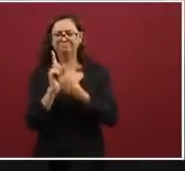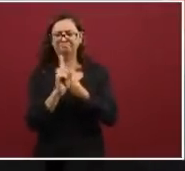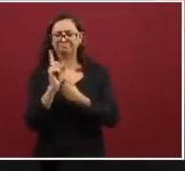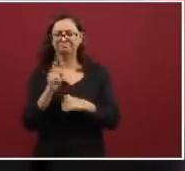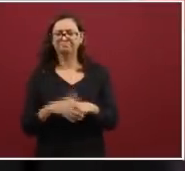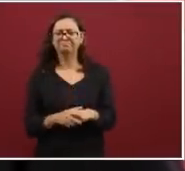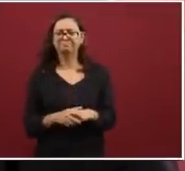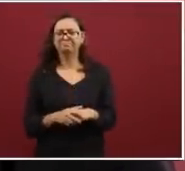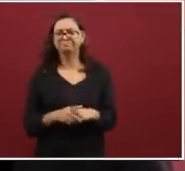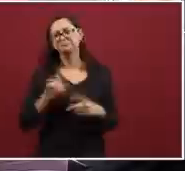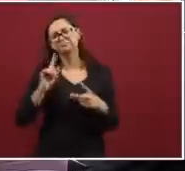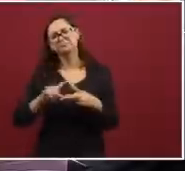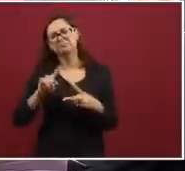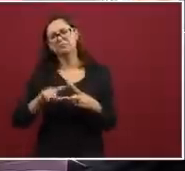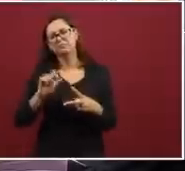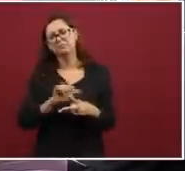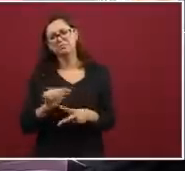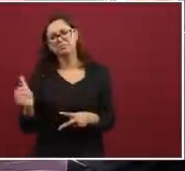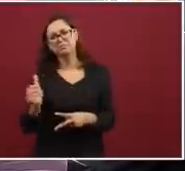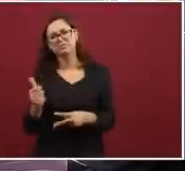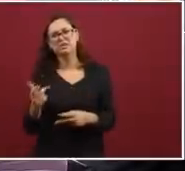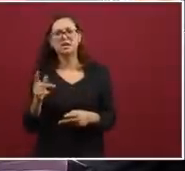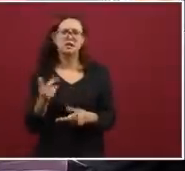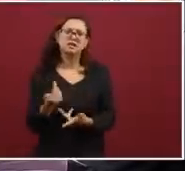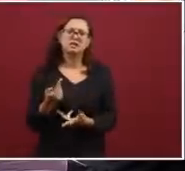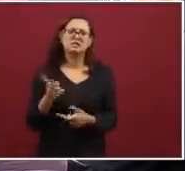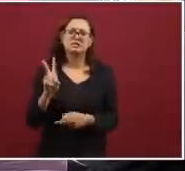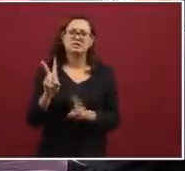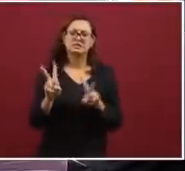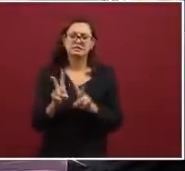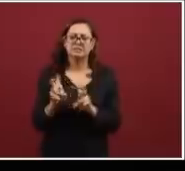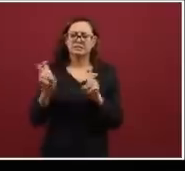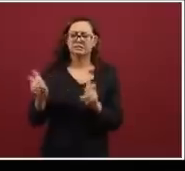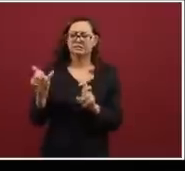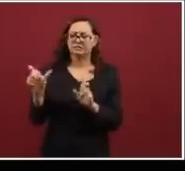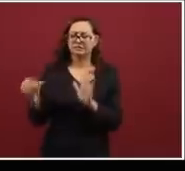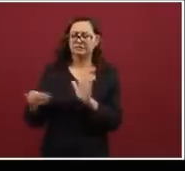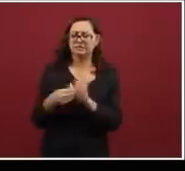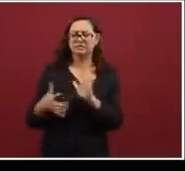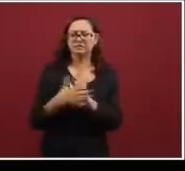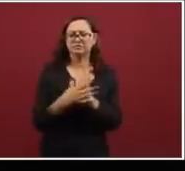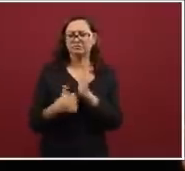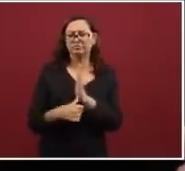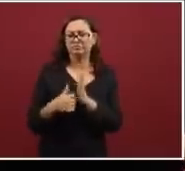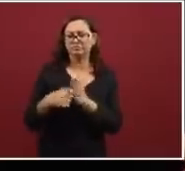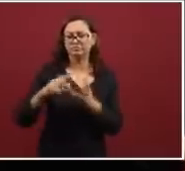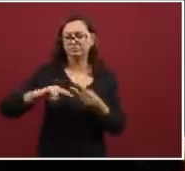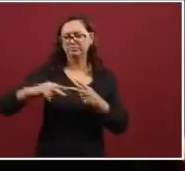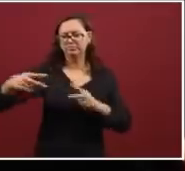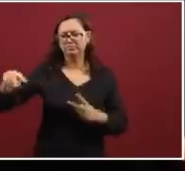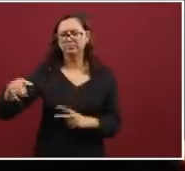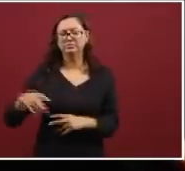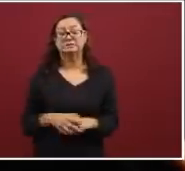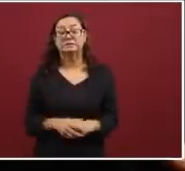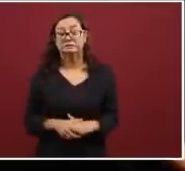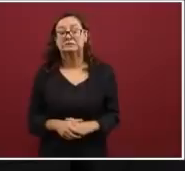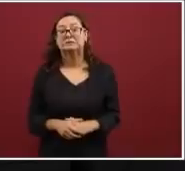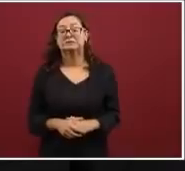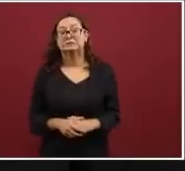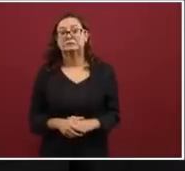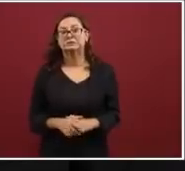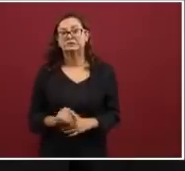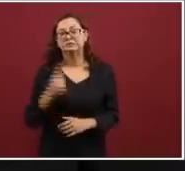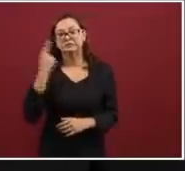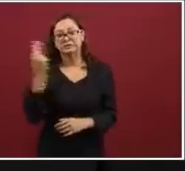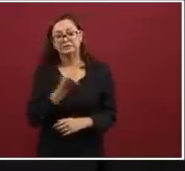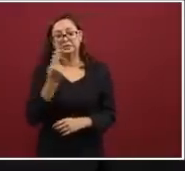Sin ningún problema. ¿Qué fue lo otro que me preguntaste? La cédula única de identificación con el registro biométrico. Hay que ver todo esto.